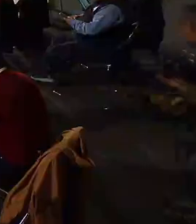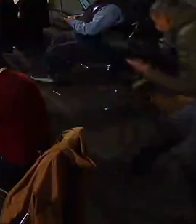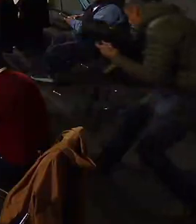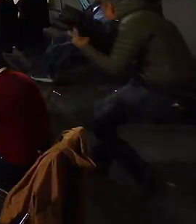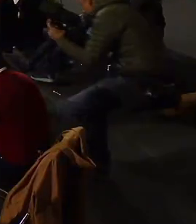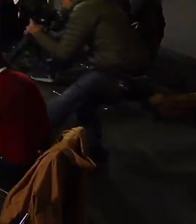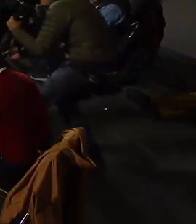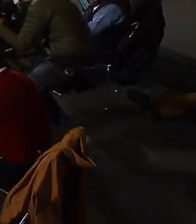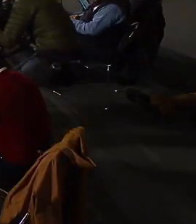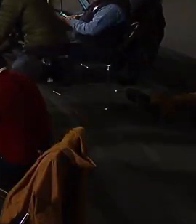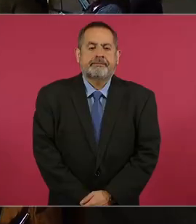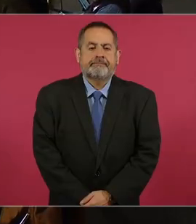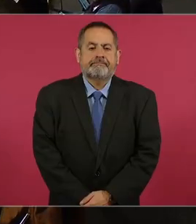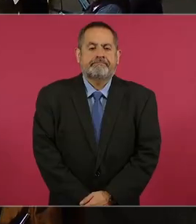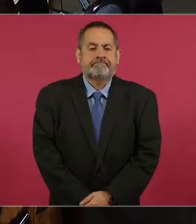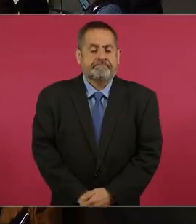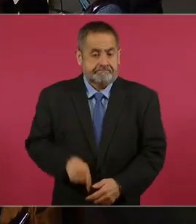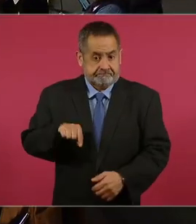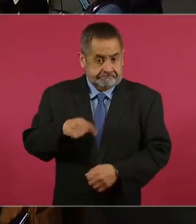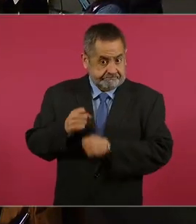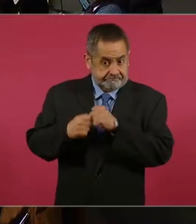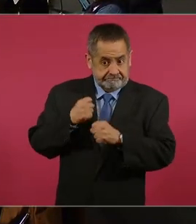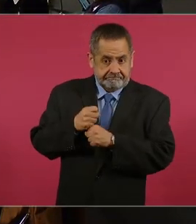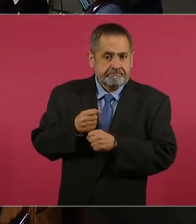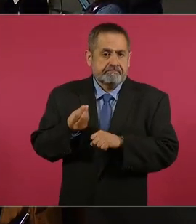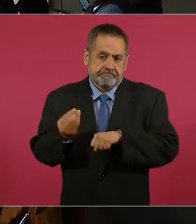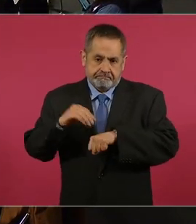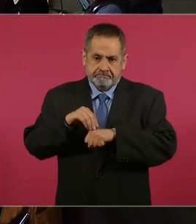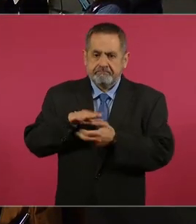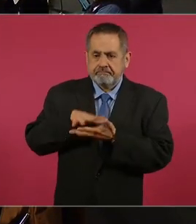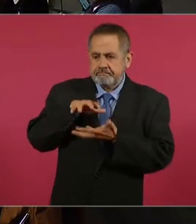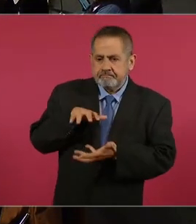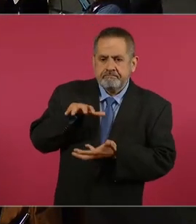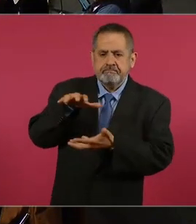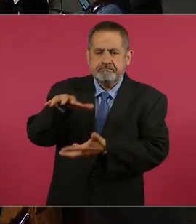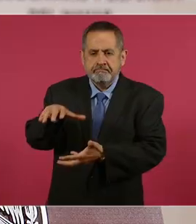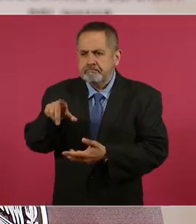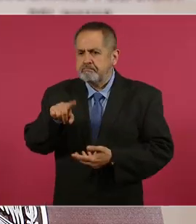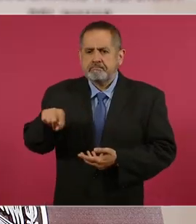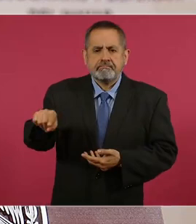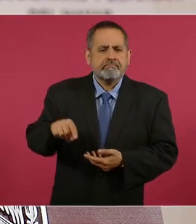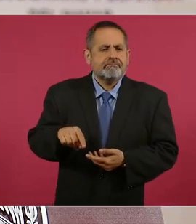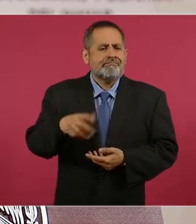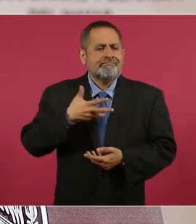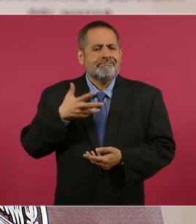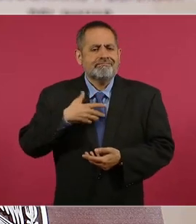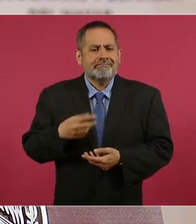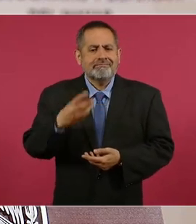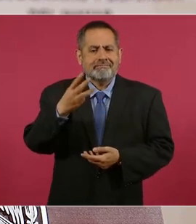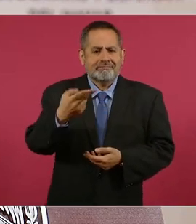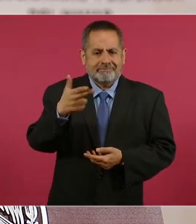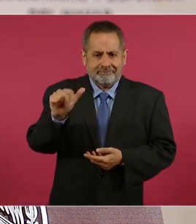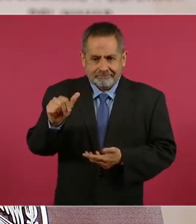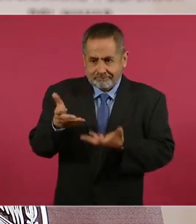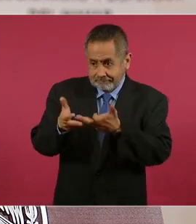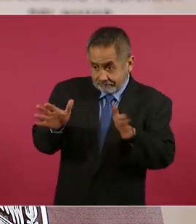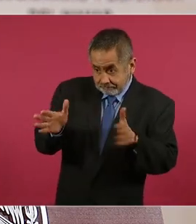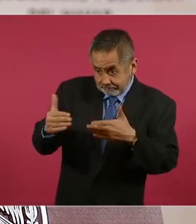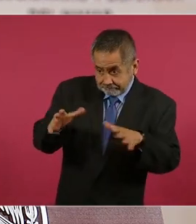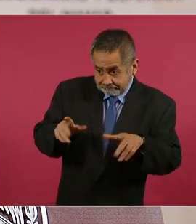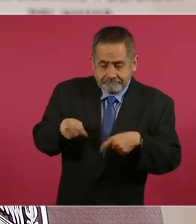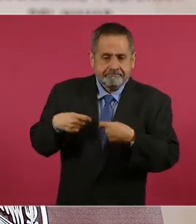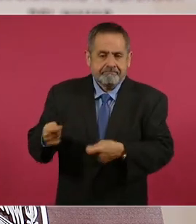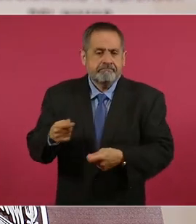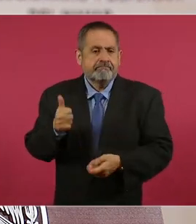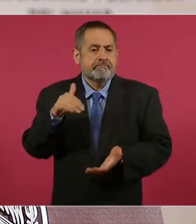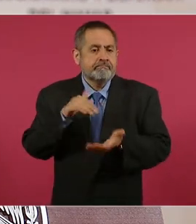se incrementará el monto de apoyo a pequeños productores de hasta 3 hectáreas, pasando de 6,000 a 6,400